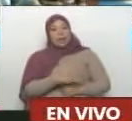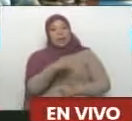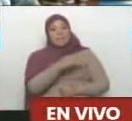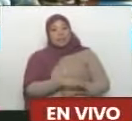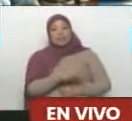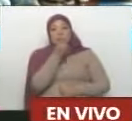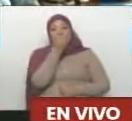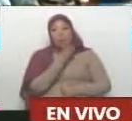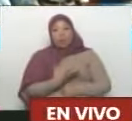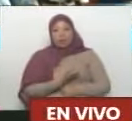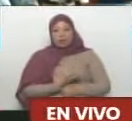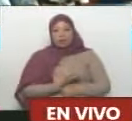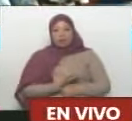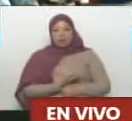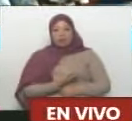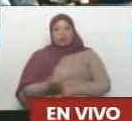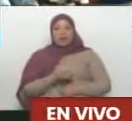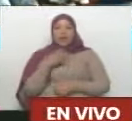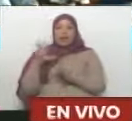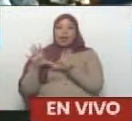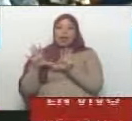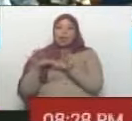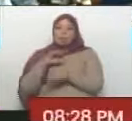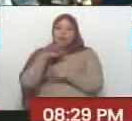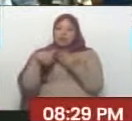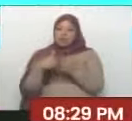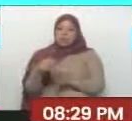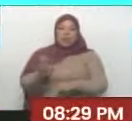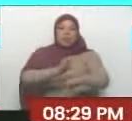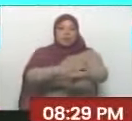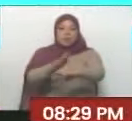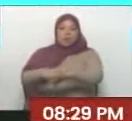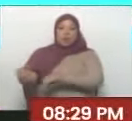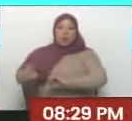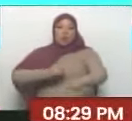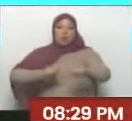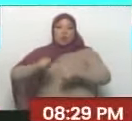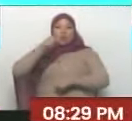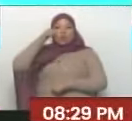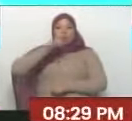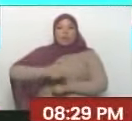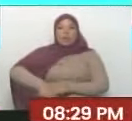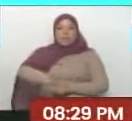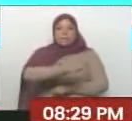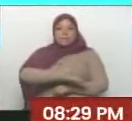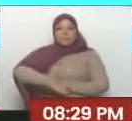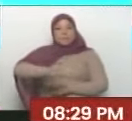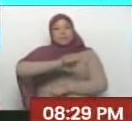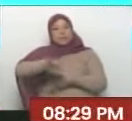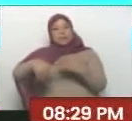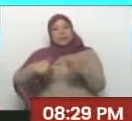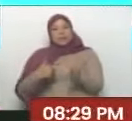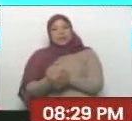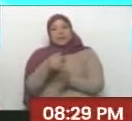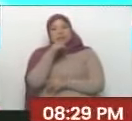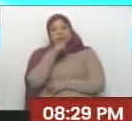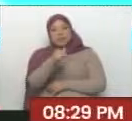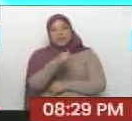convoca al alma nacional, convoca y moviliza a nuestro pueblo en toda su